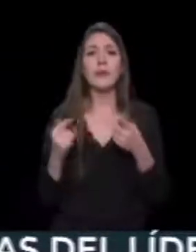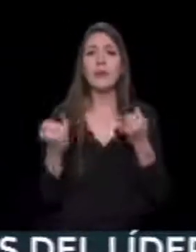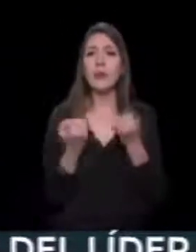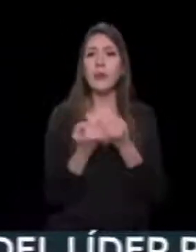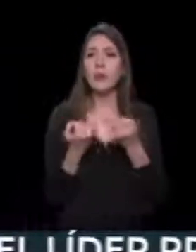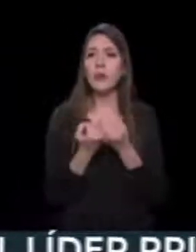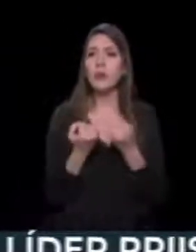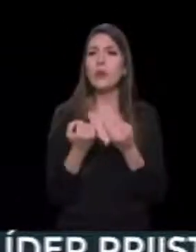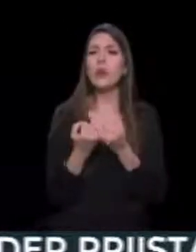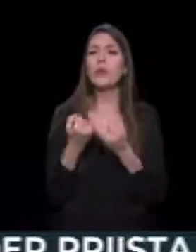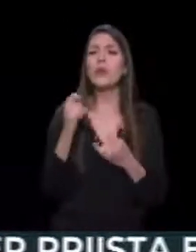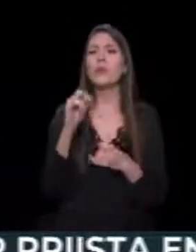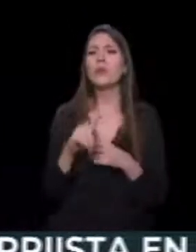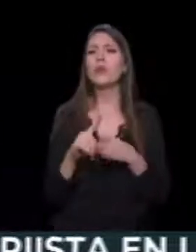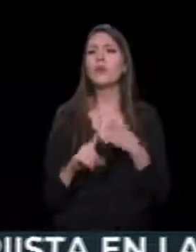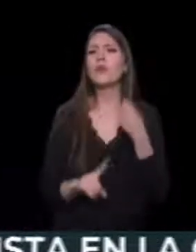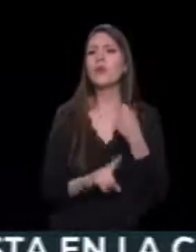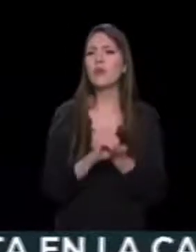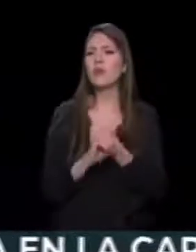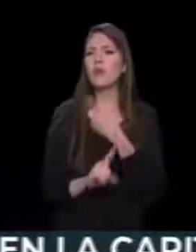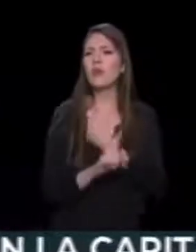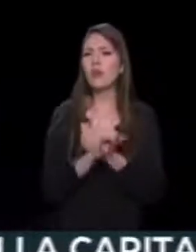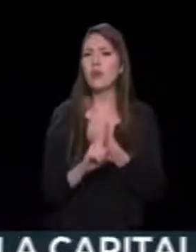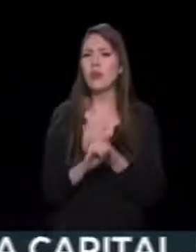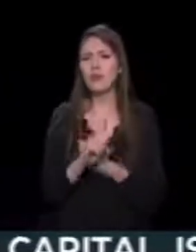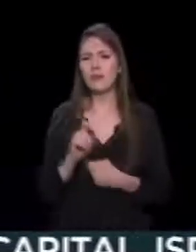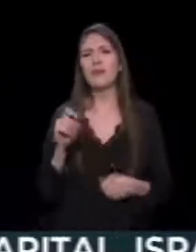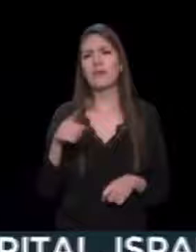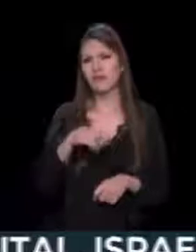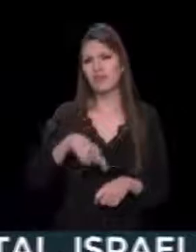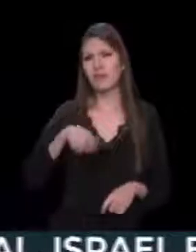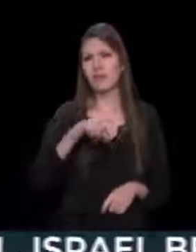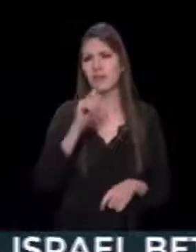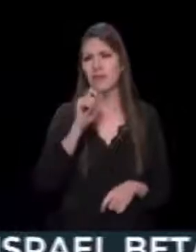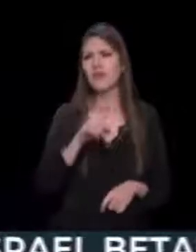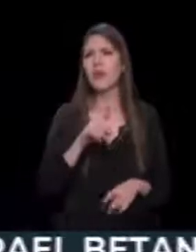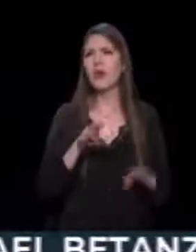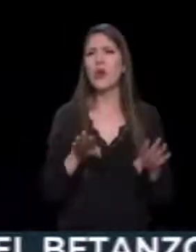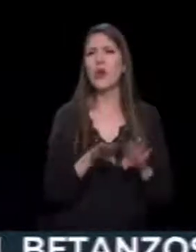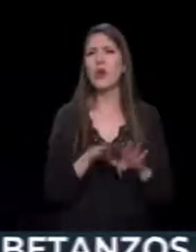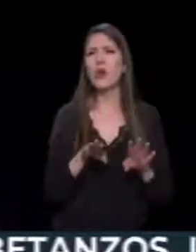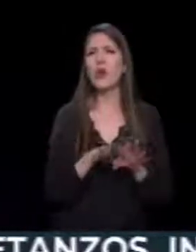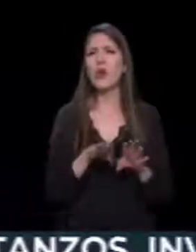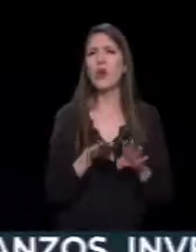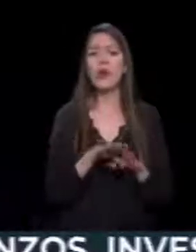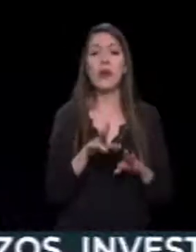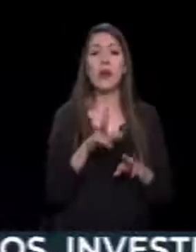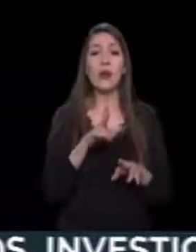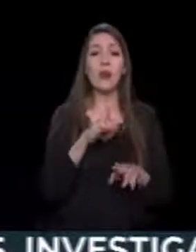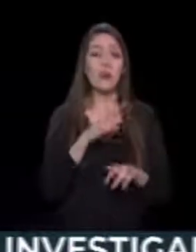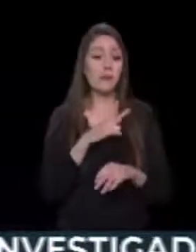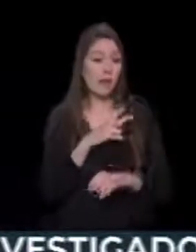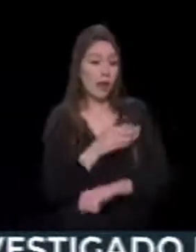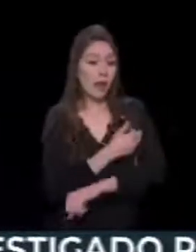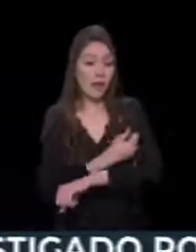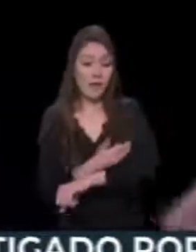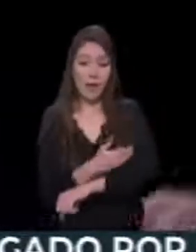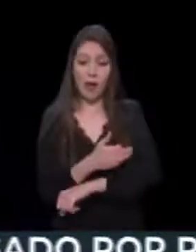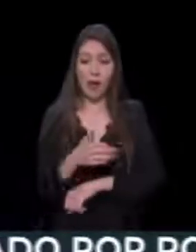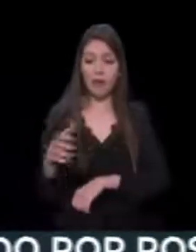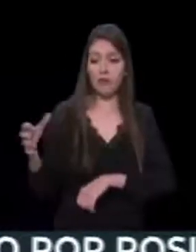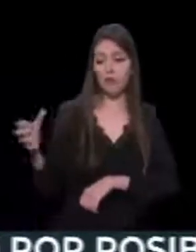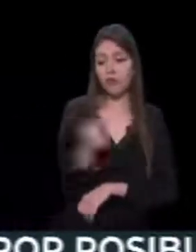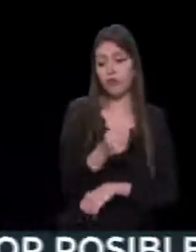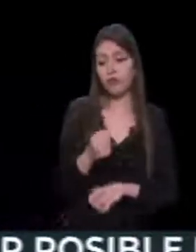veces, lamentablemente, de esta práctica terrible de acomodar a tus familiares, ¿no? Este nepotismo.